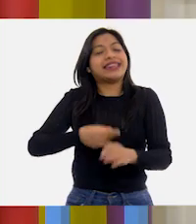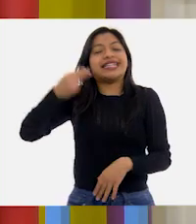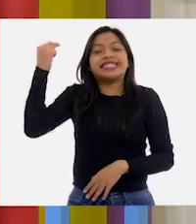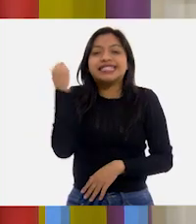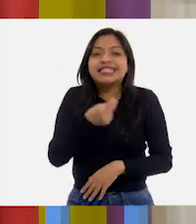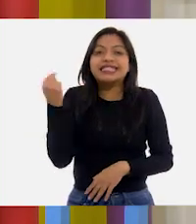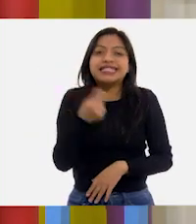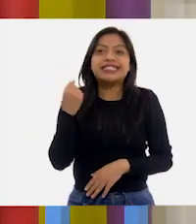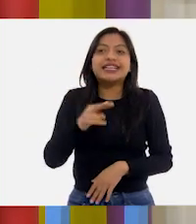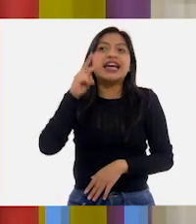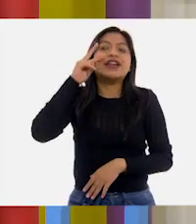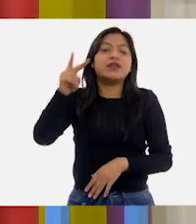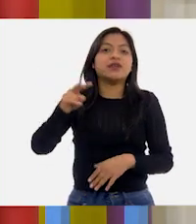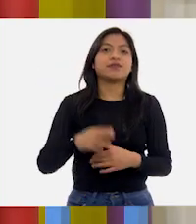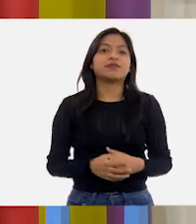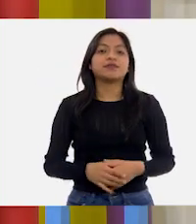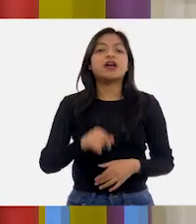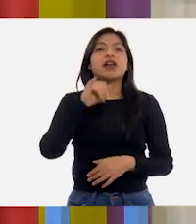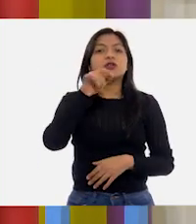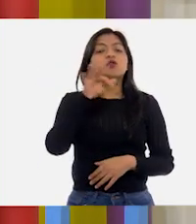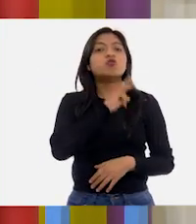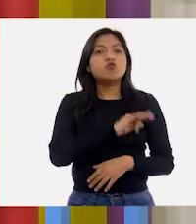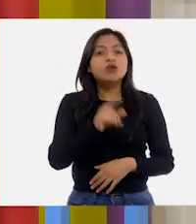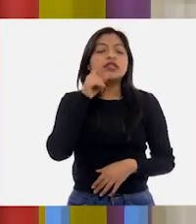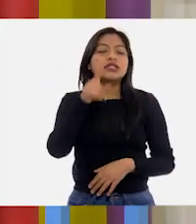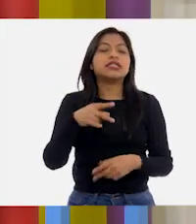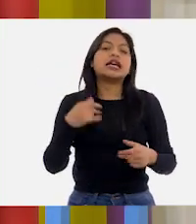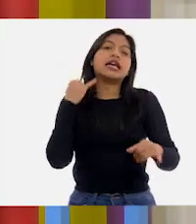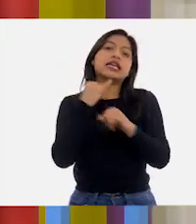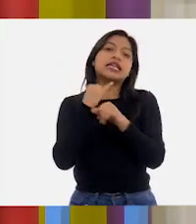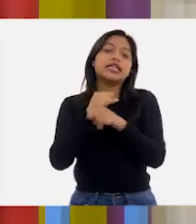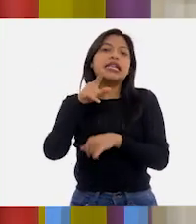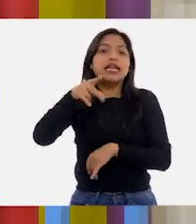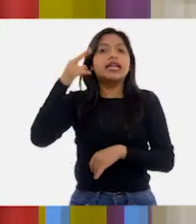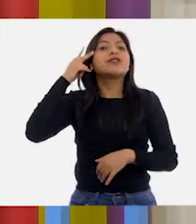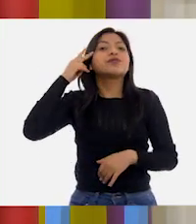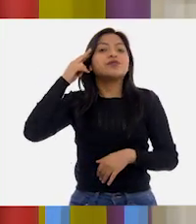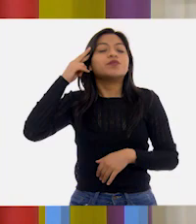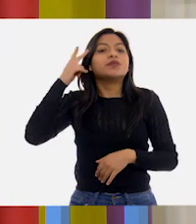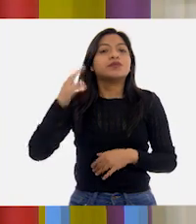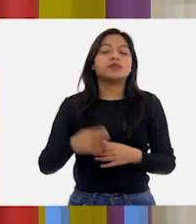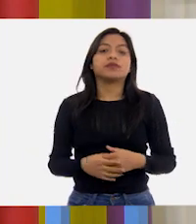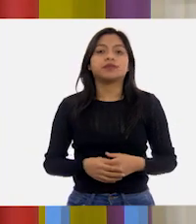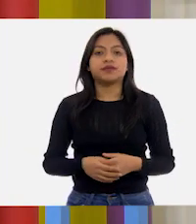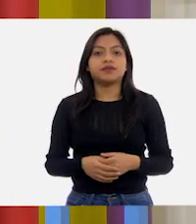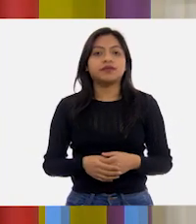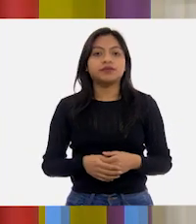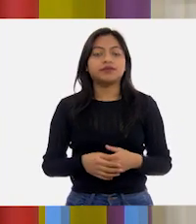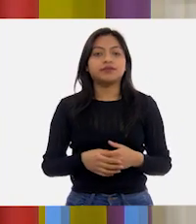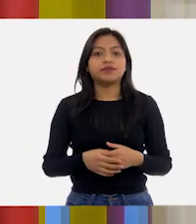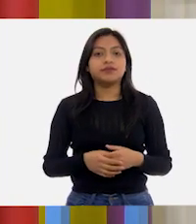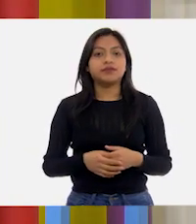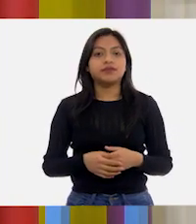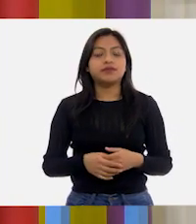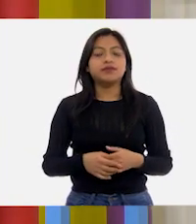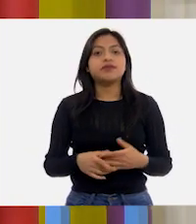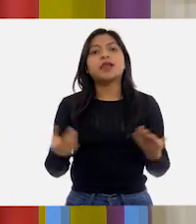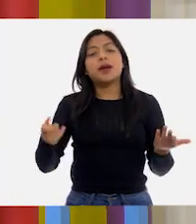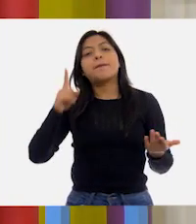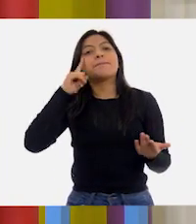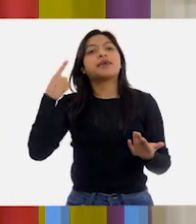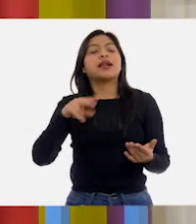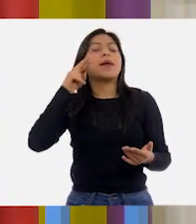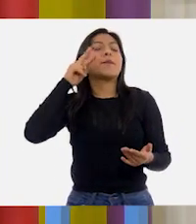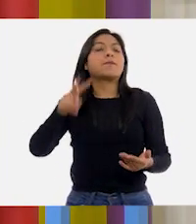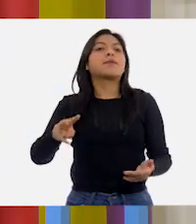pueden entrar a través de un tour virtual, por ejemplo, sí, a la de Bellas Artes, que es como la más recomendable para ver